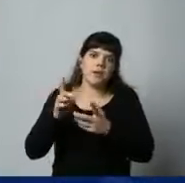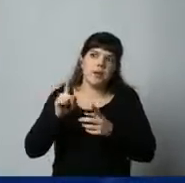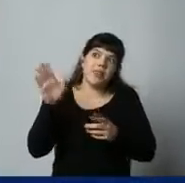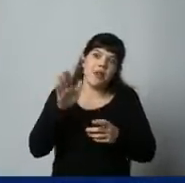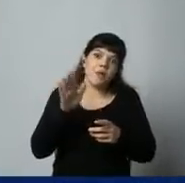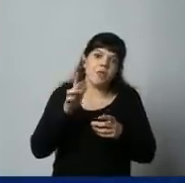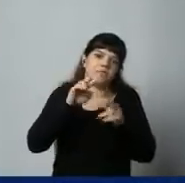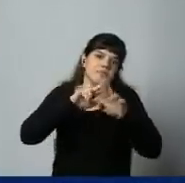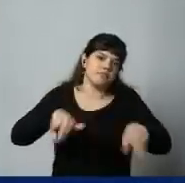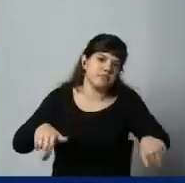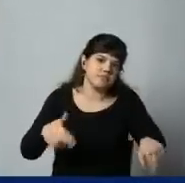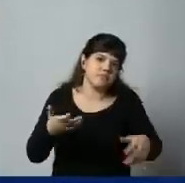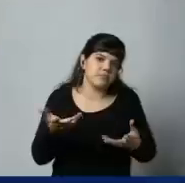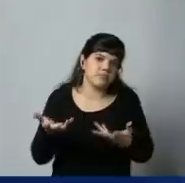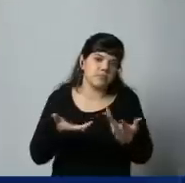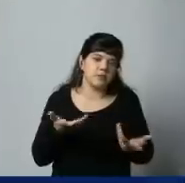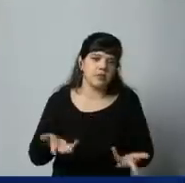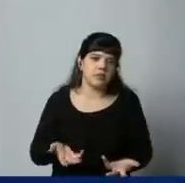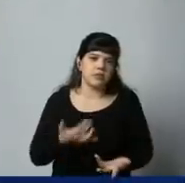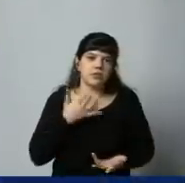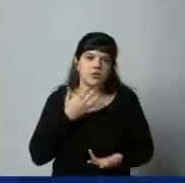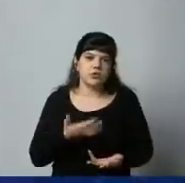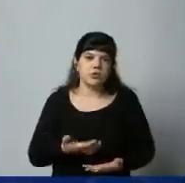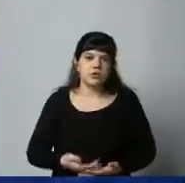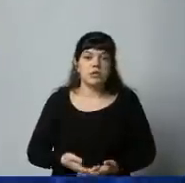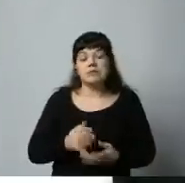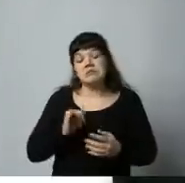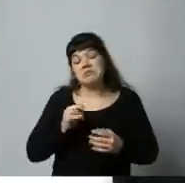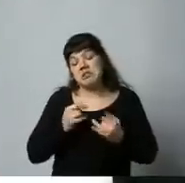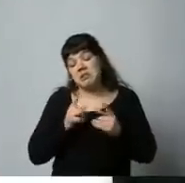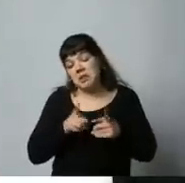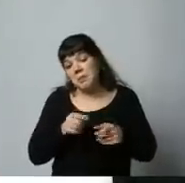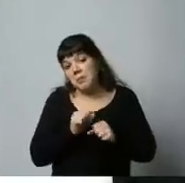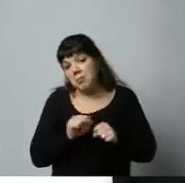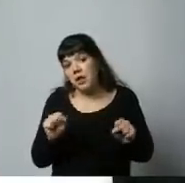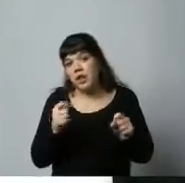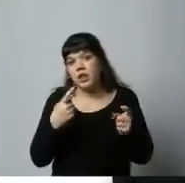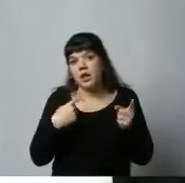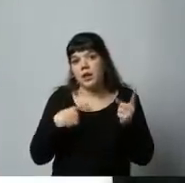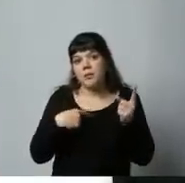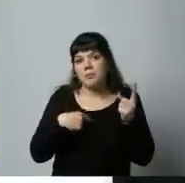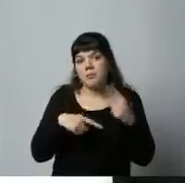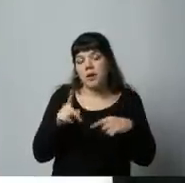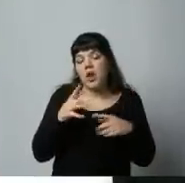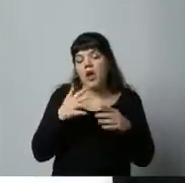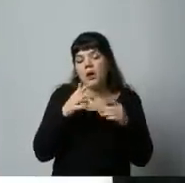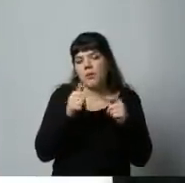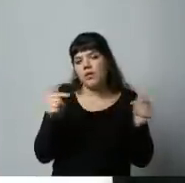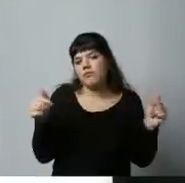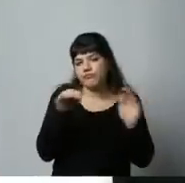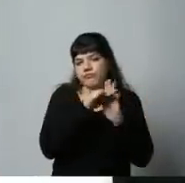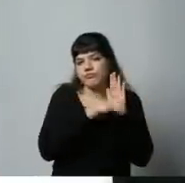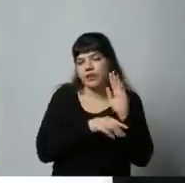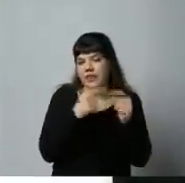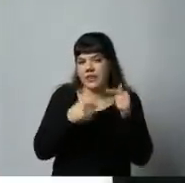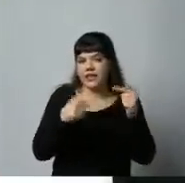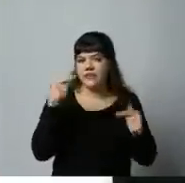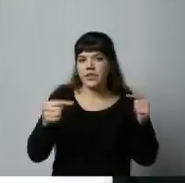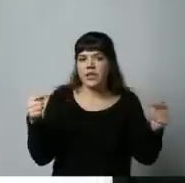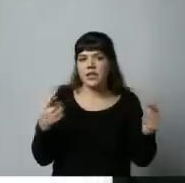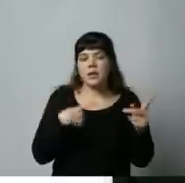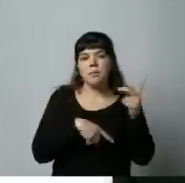deuda de alguna forma se termina anulando digo también puede ser hay hay varios instrumentos nosotros empezamos con esto digo